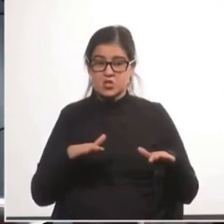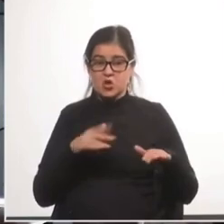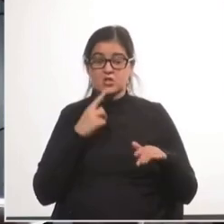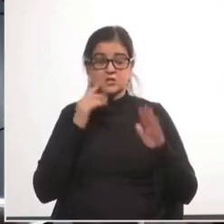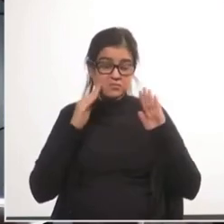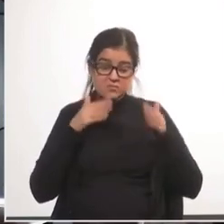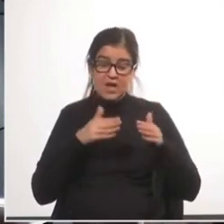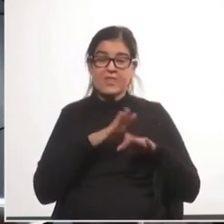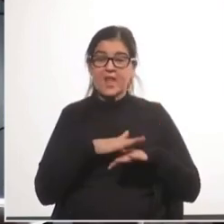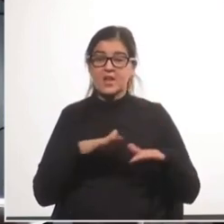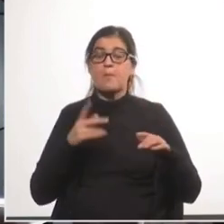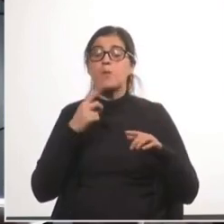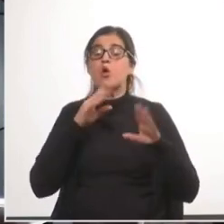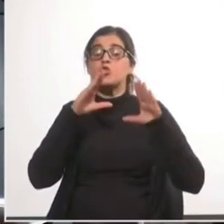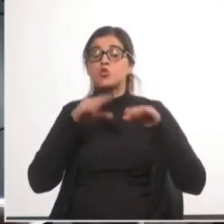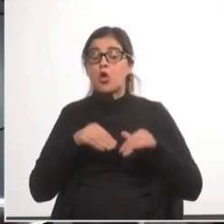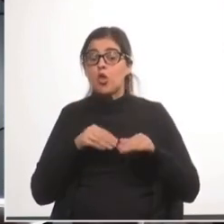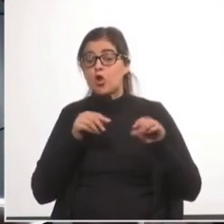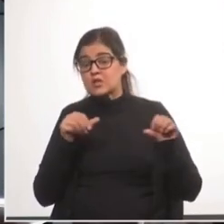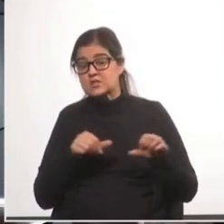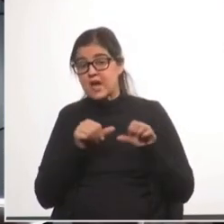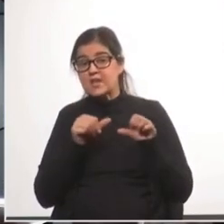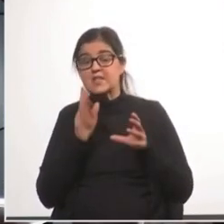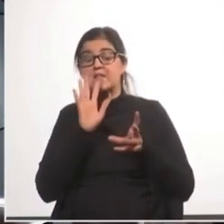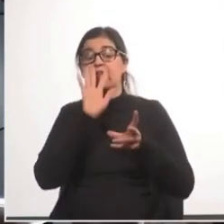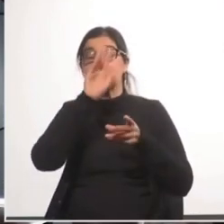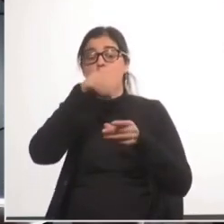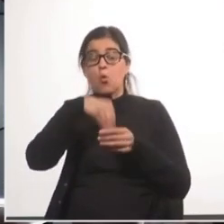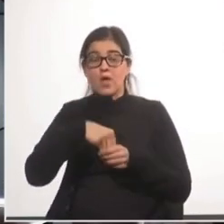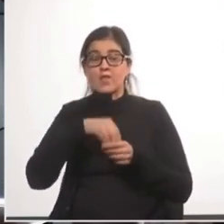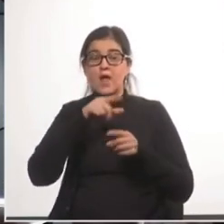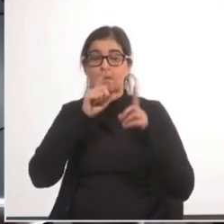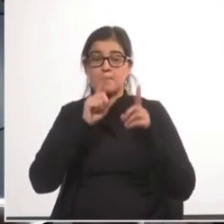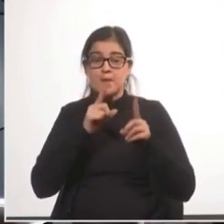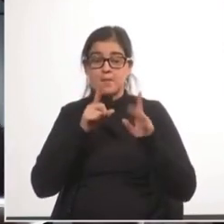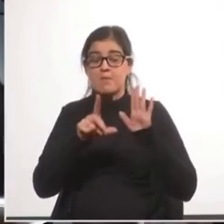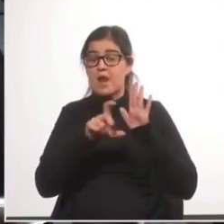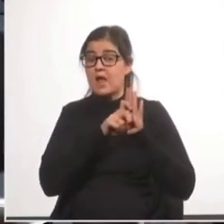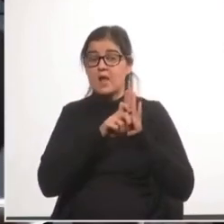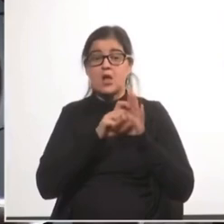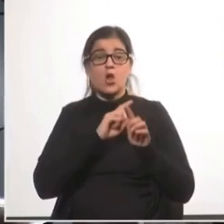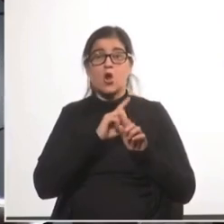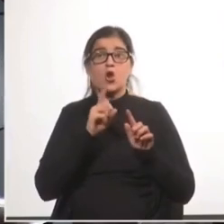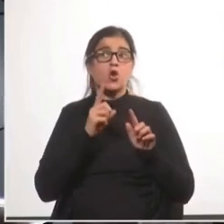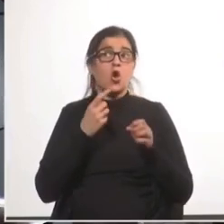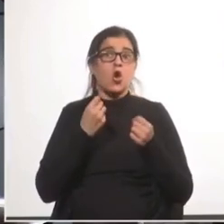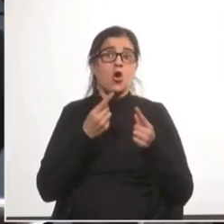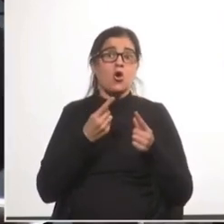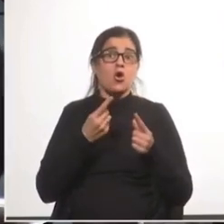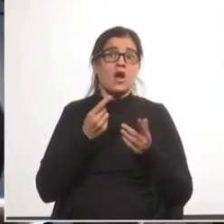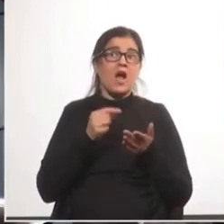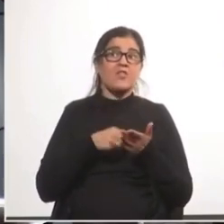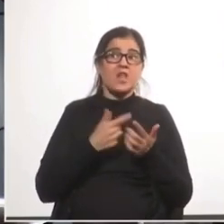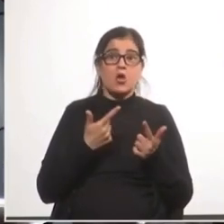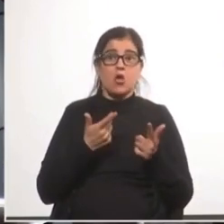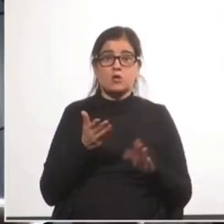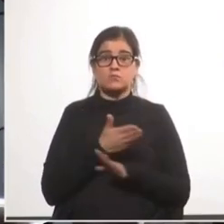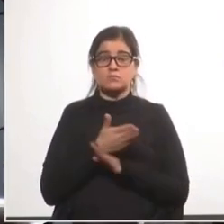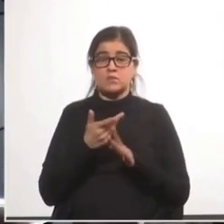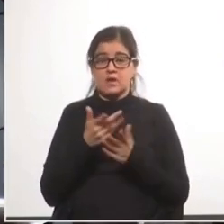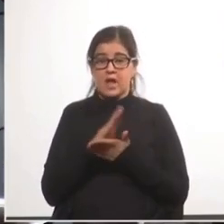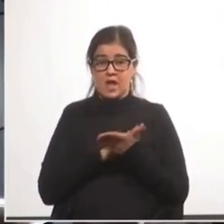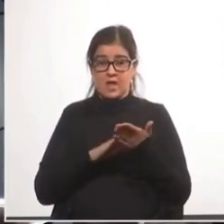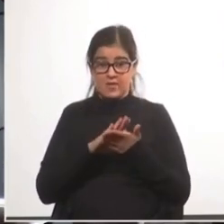superior del niño, pero todas las acciones que están incluidas en esta ley no lo garantizan. Entonces,